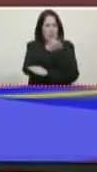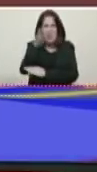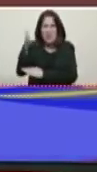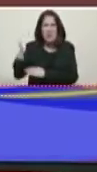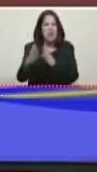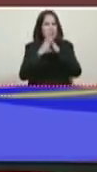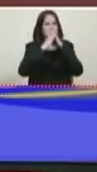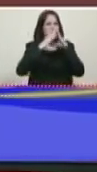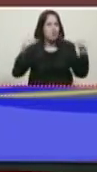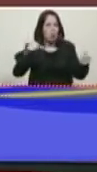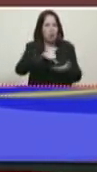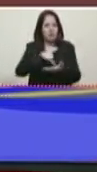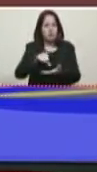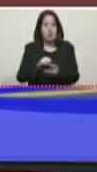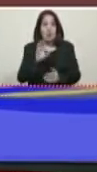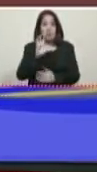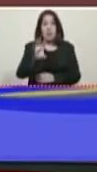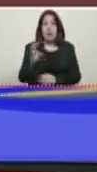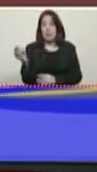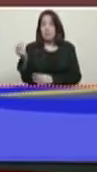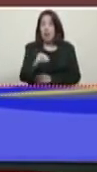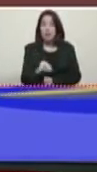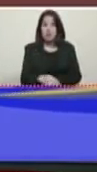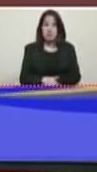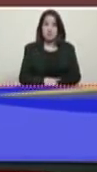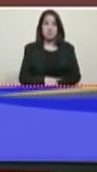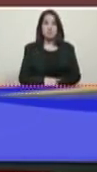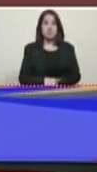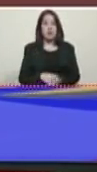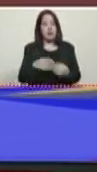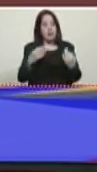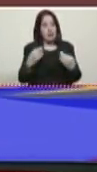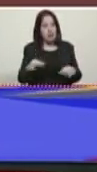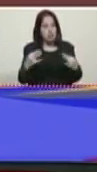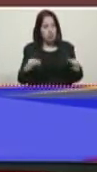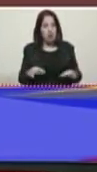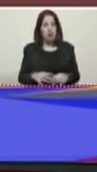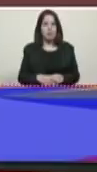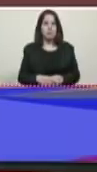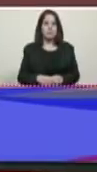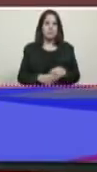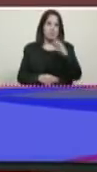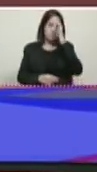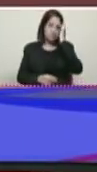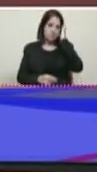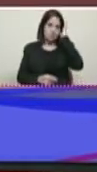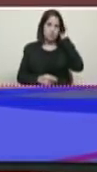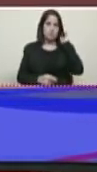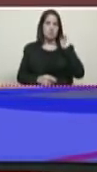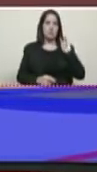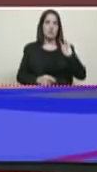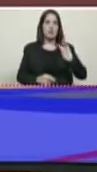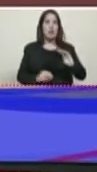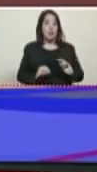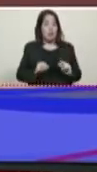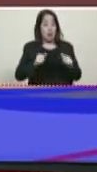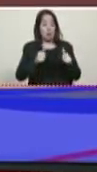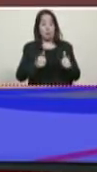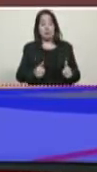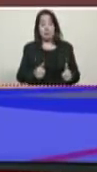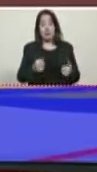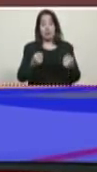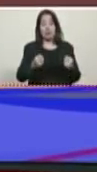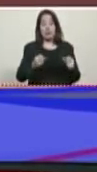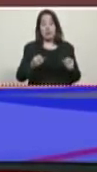pero estoy seguro aún más que de manera natural nosotros de aquí van a surgir miles de